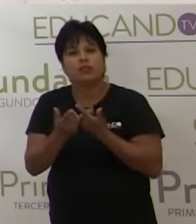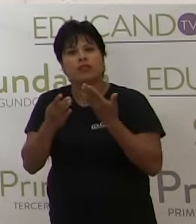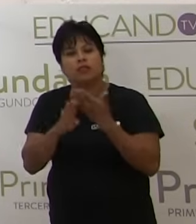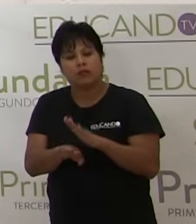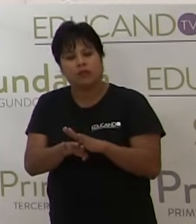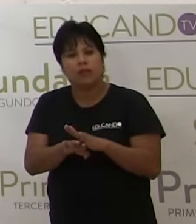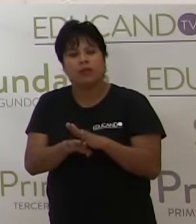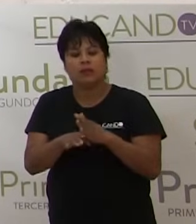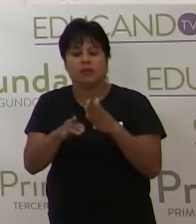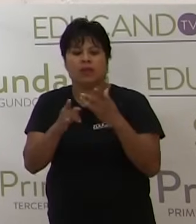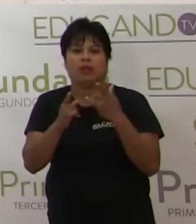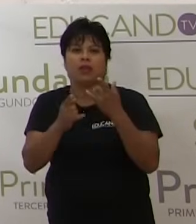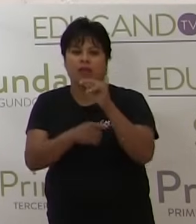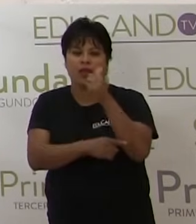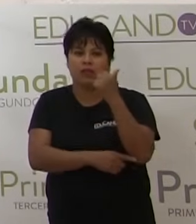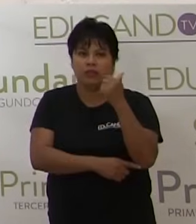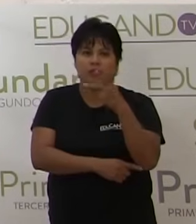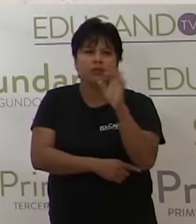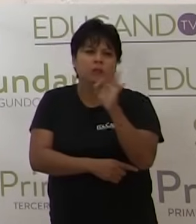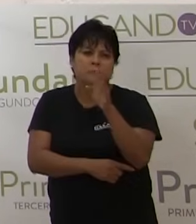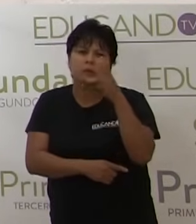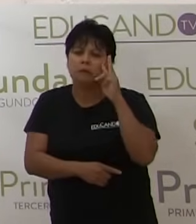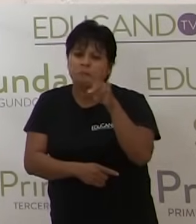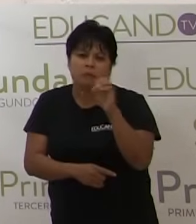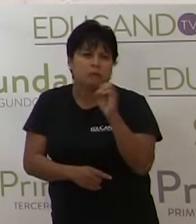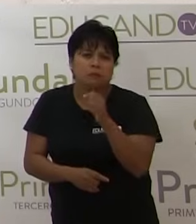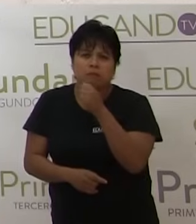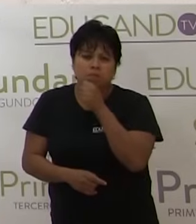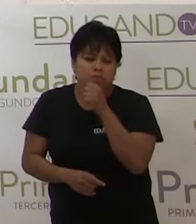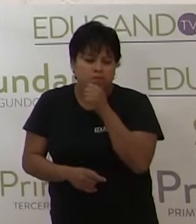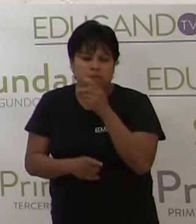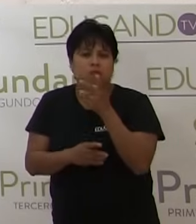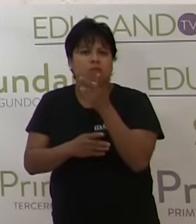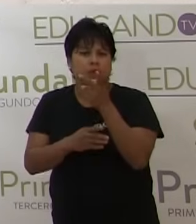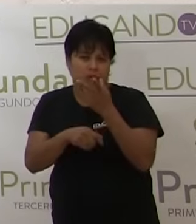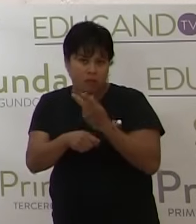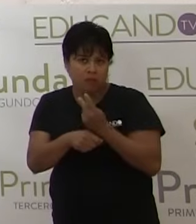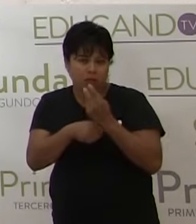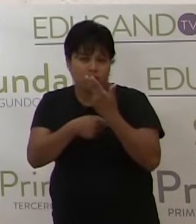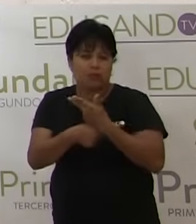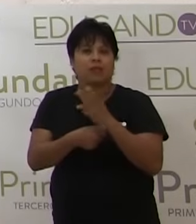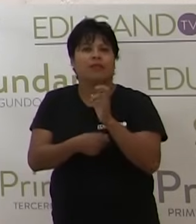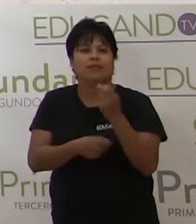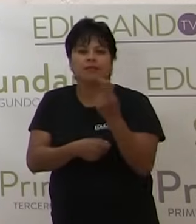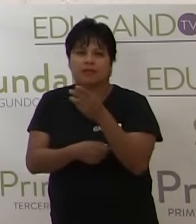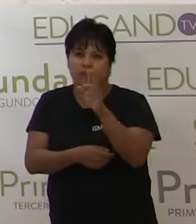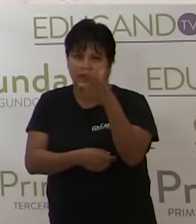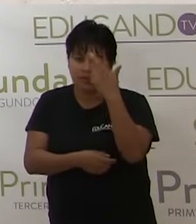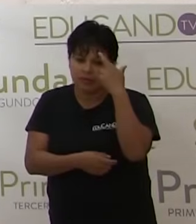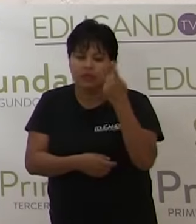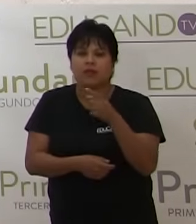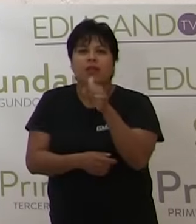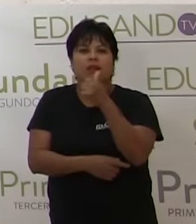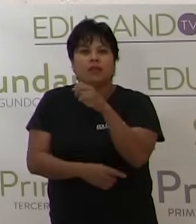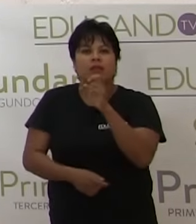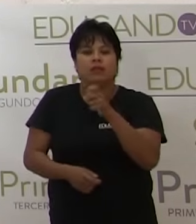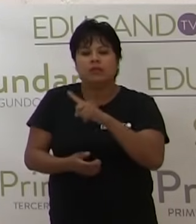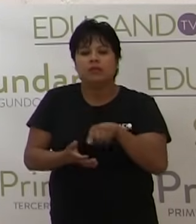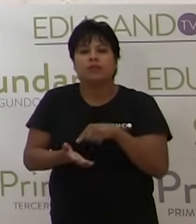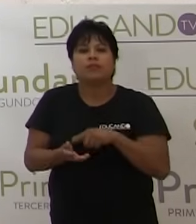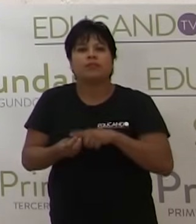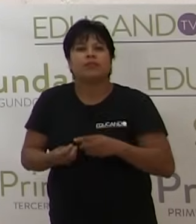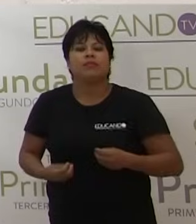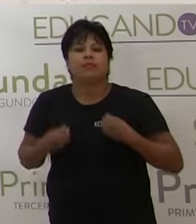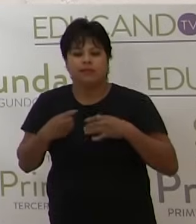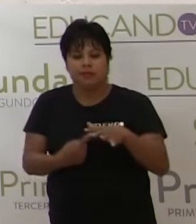embargo si ustedes no pudieron ver por alguna circunstancia el programa es necesario que yo les Recuerde que atsompa es un lugar donde vive en